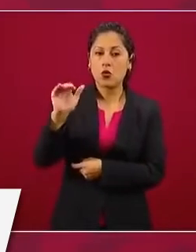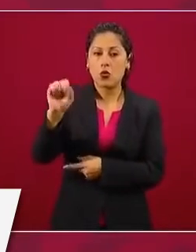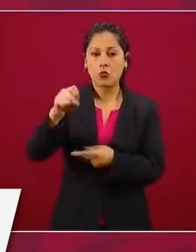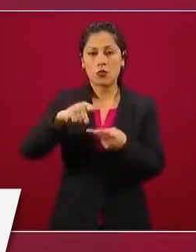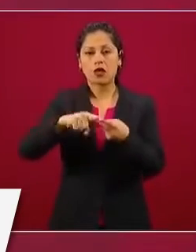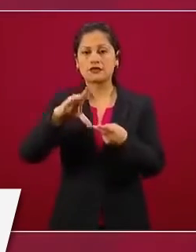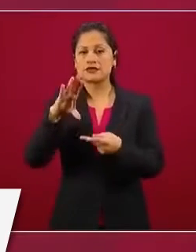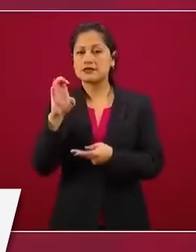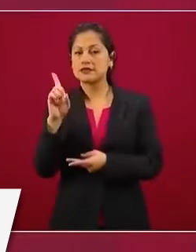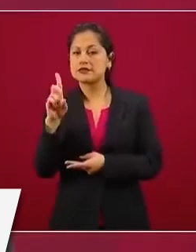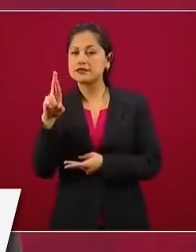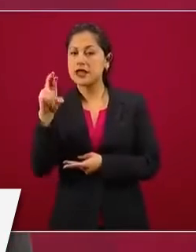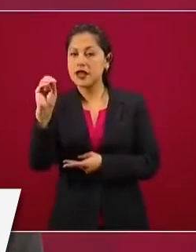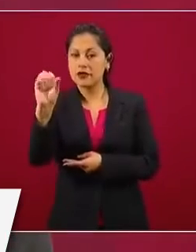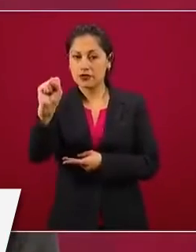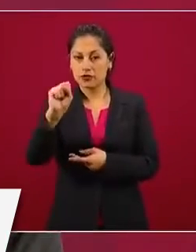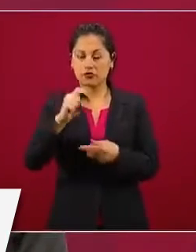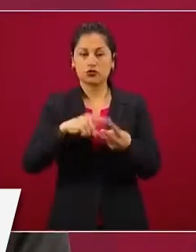estamos